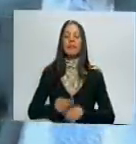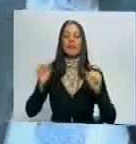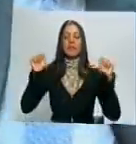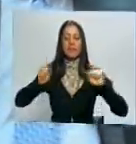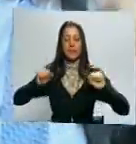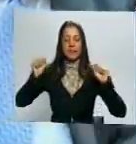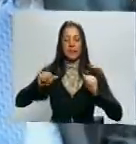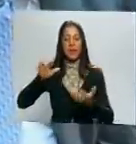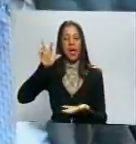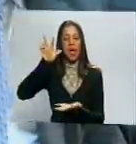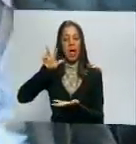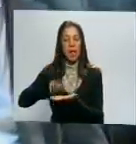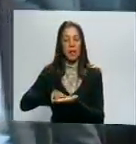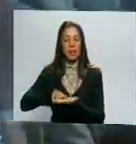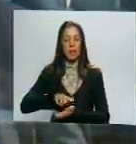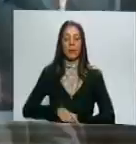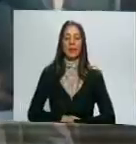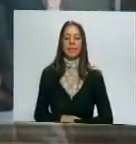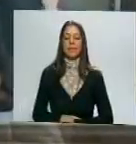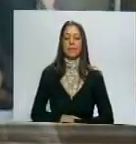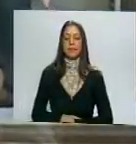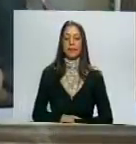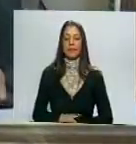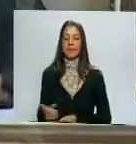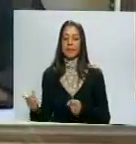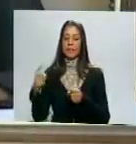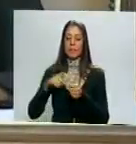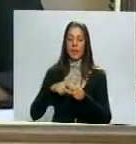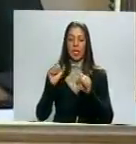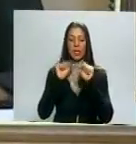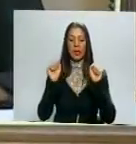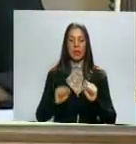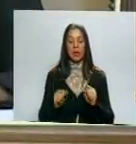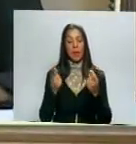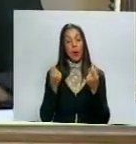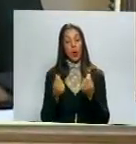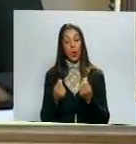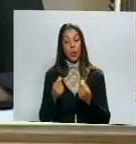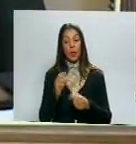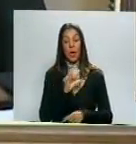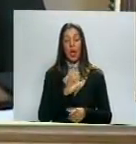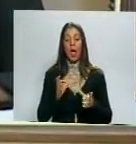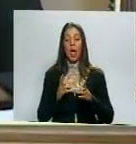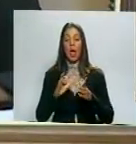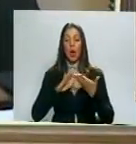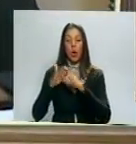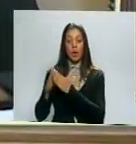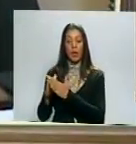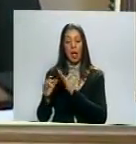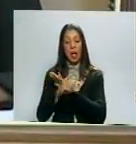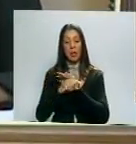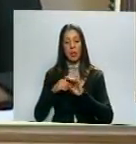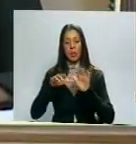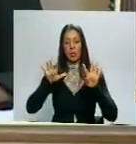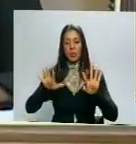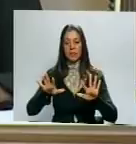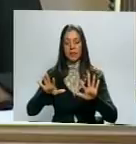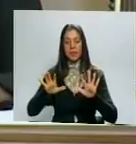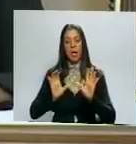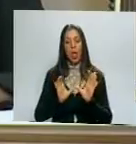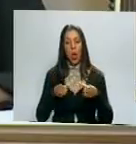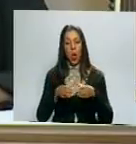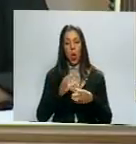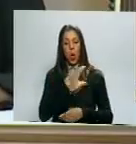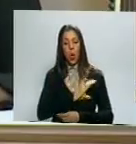Aprobado. Integración al sistema económico comunal. Artículo 10. El Comité Local de Abastecimiento y